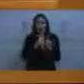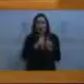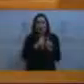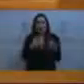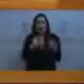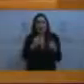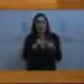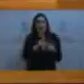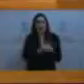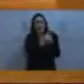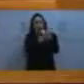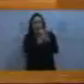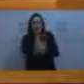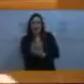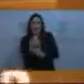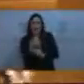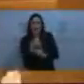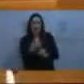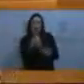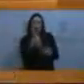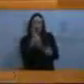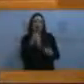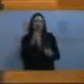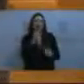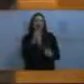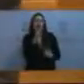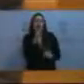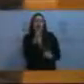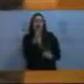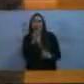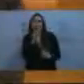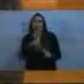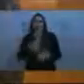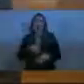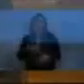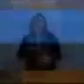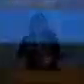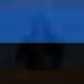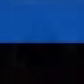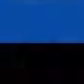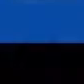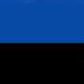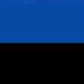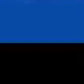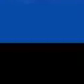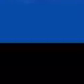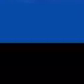mejor atención, y no de promesas que al final no son más que eso, una mentira integral.